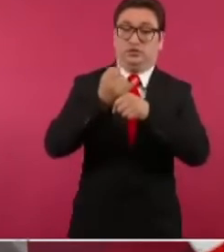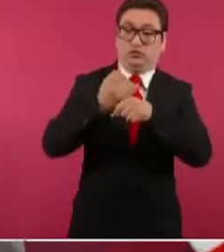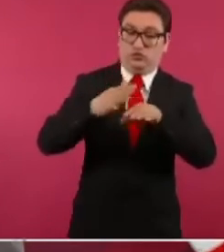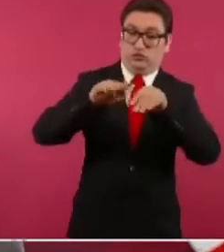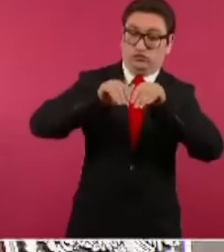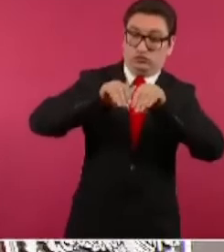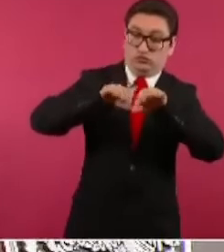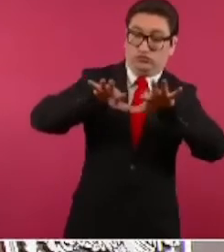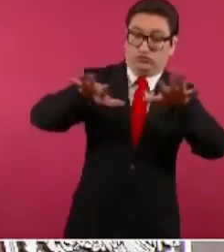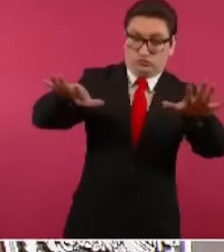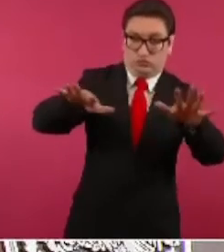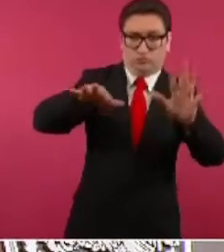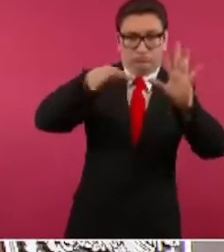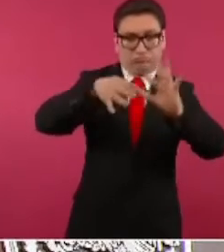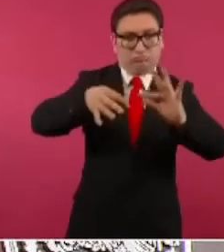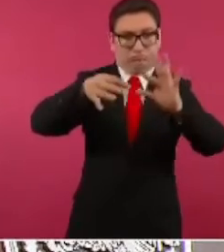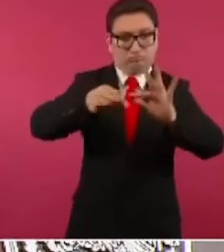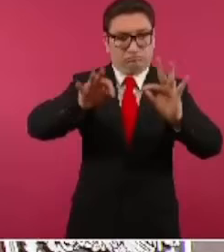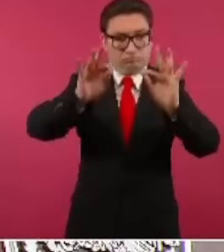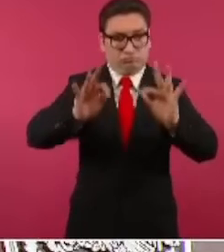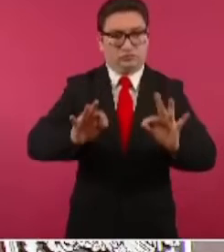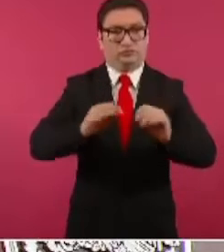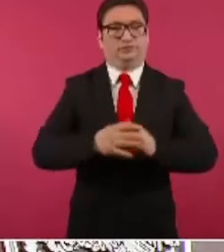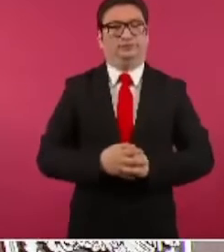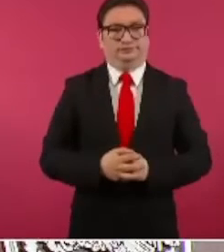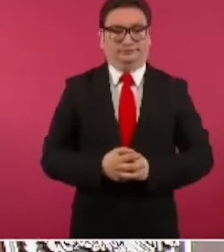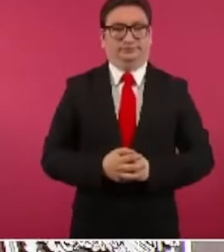informar, el orientar.